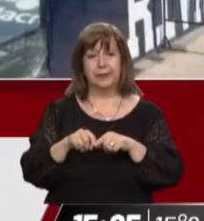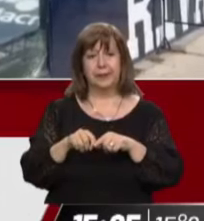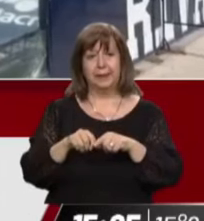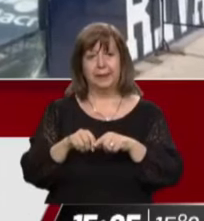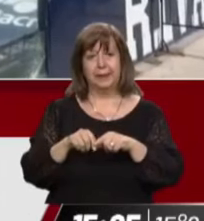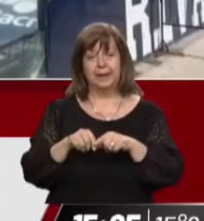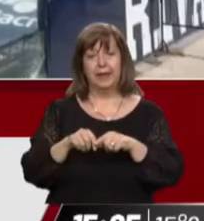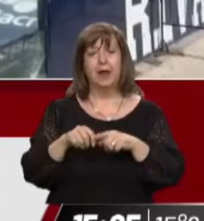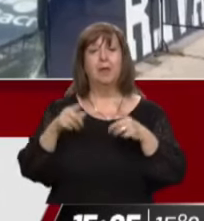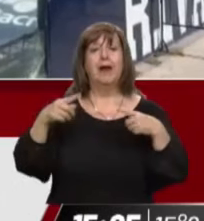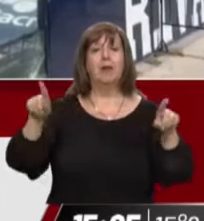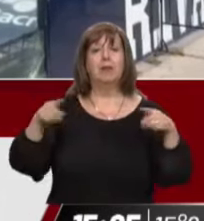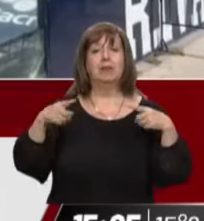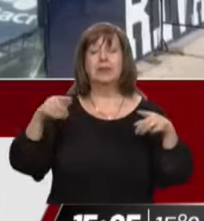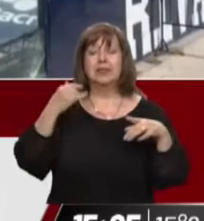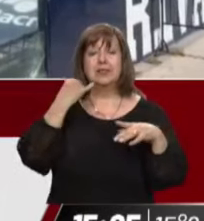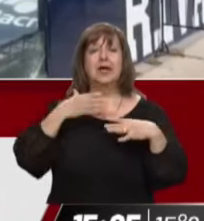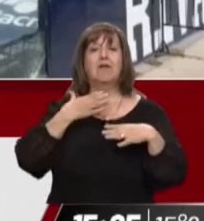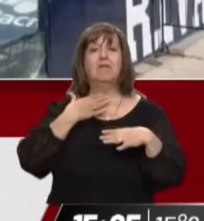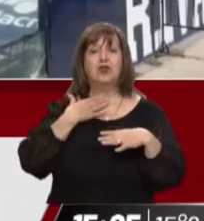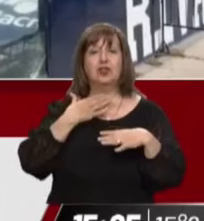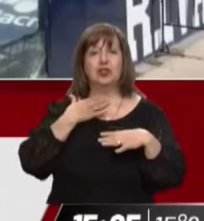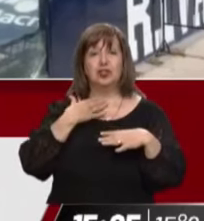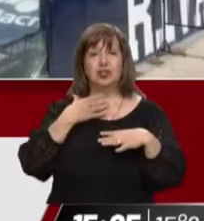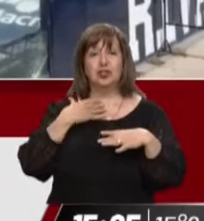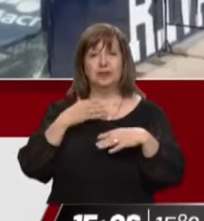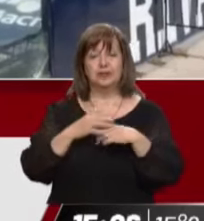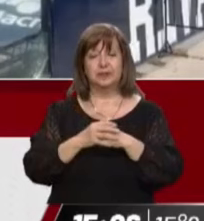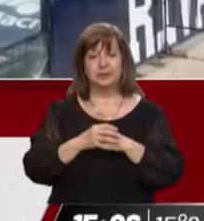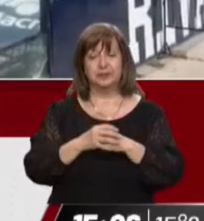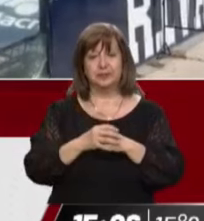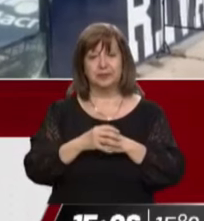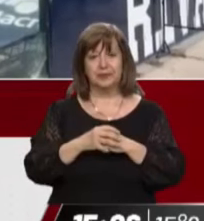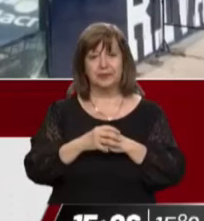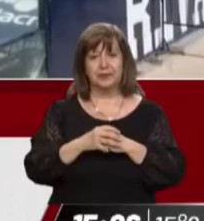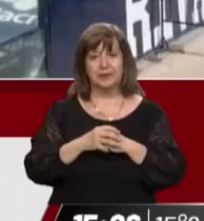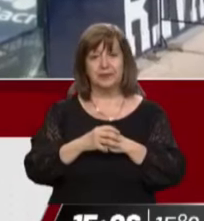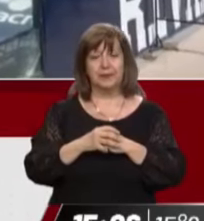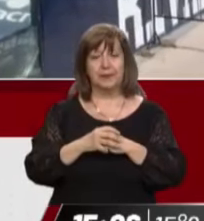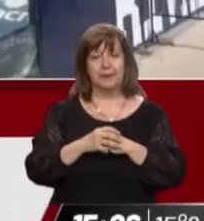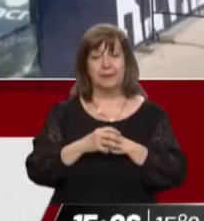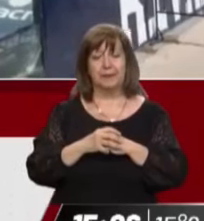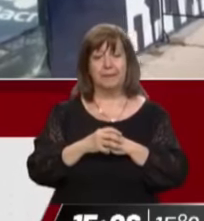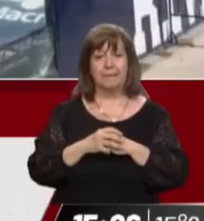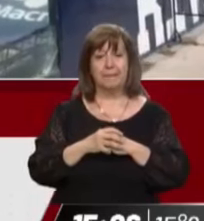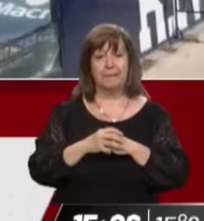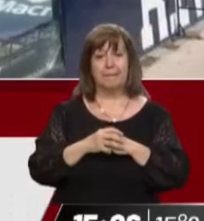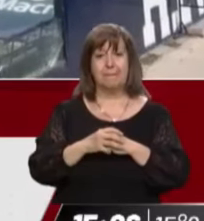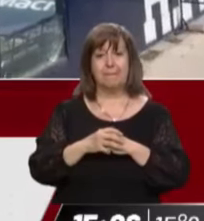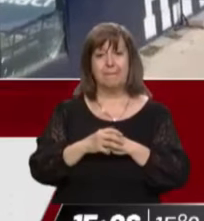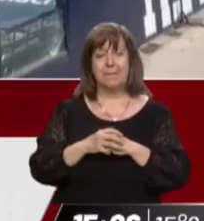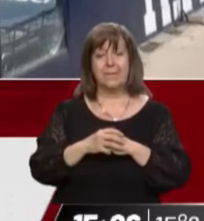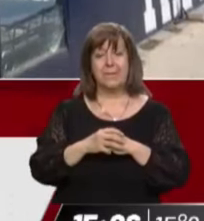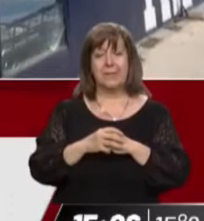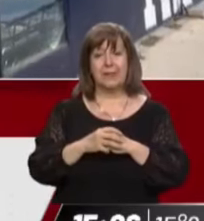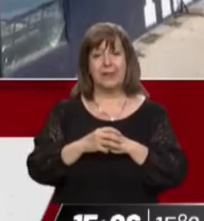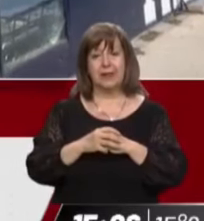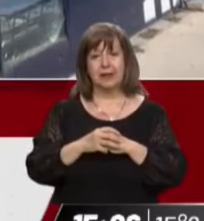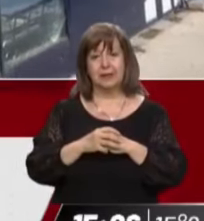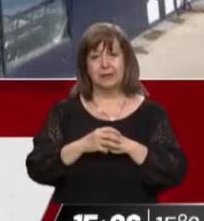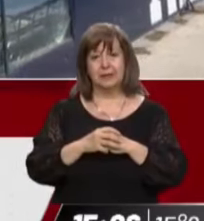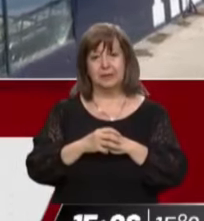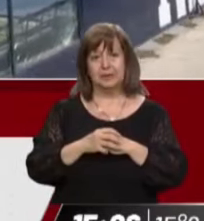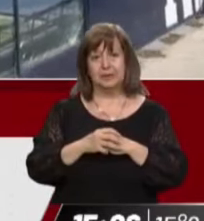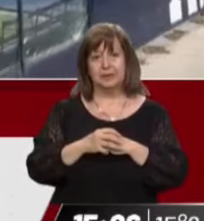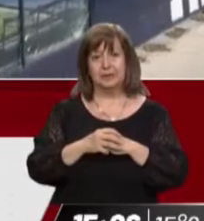hinchas independientes. La verdad que sí. Qué ganas que dan, ¿no? A los que nos gusta jugar a la pelota.